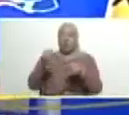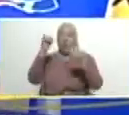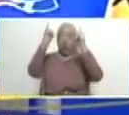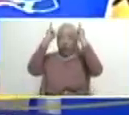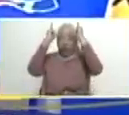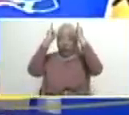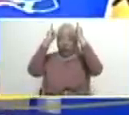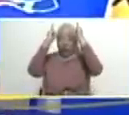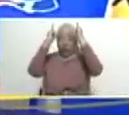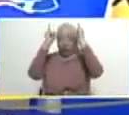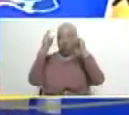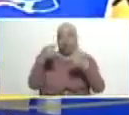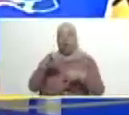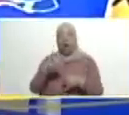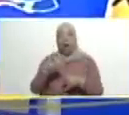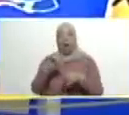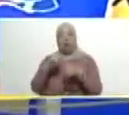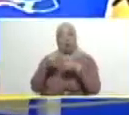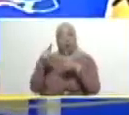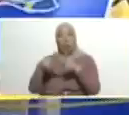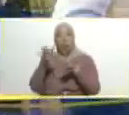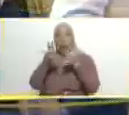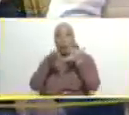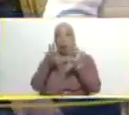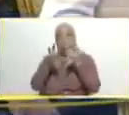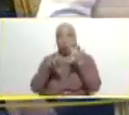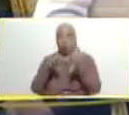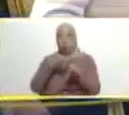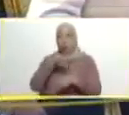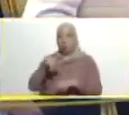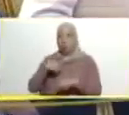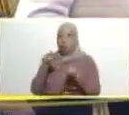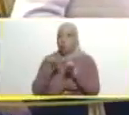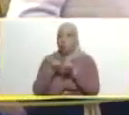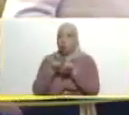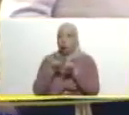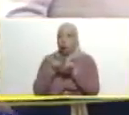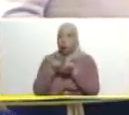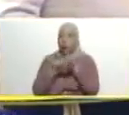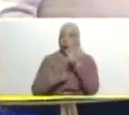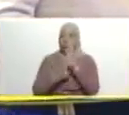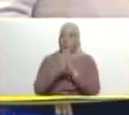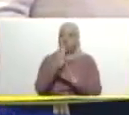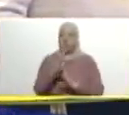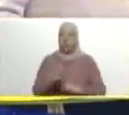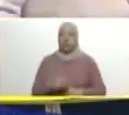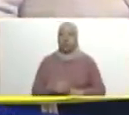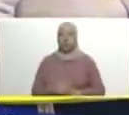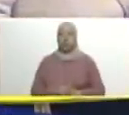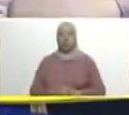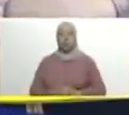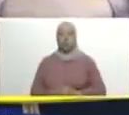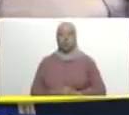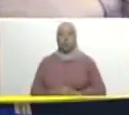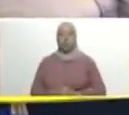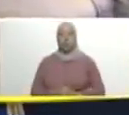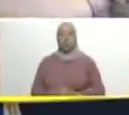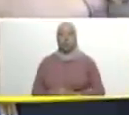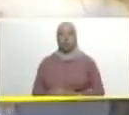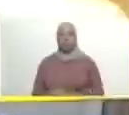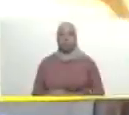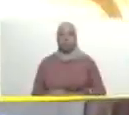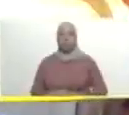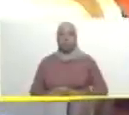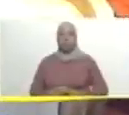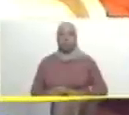tienen aquí, también tenemos esa opción en nuestro país y hay que avanzar en esa materia. Y no se